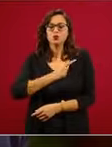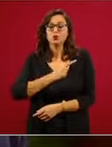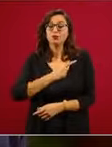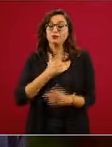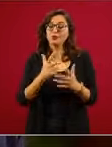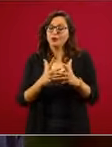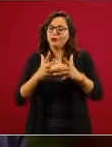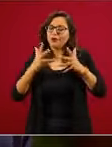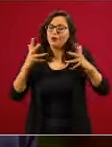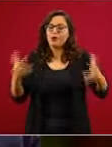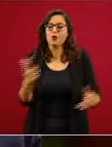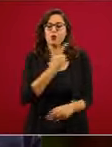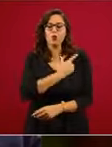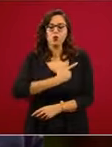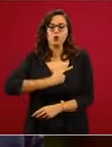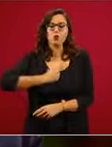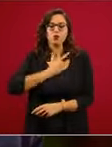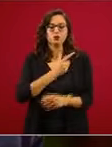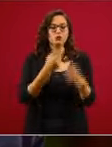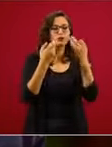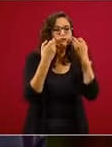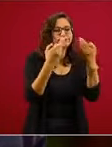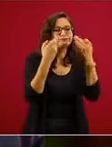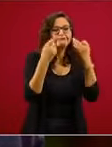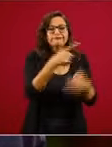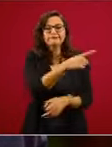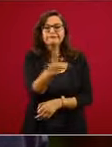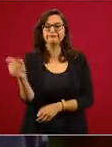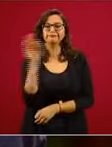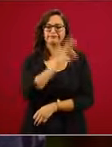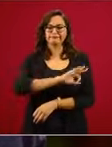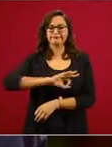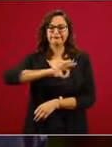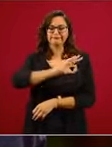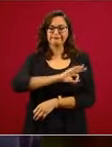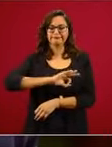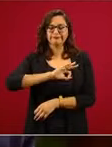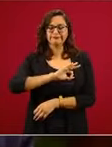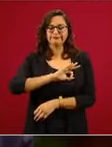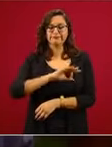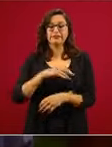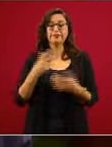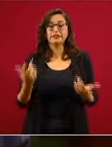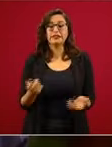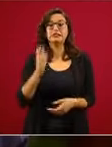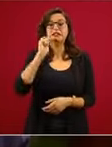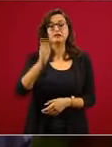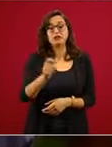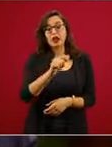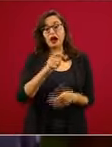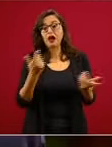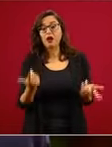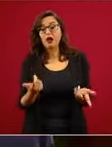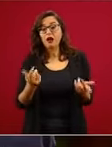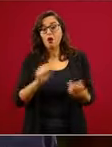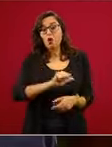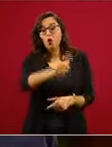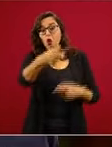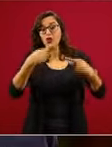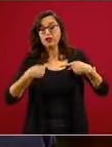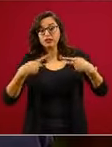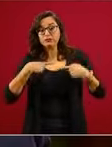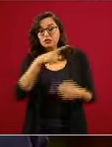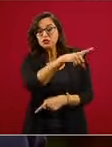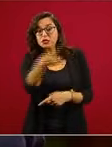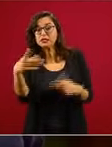inmenso placer de presenciarla. En otras palabras, la alegría ajena es nuestra